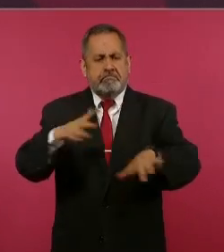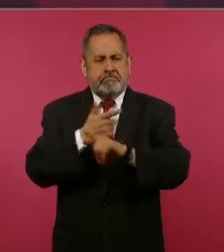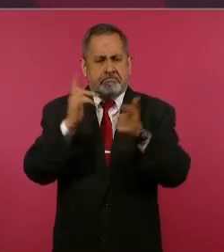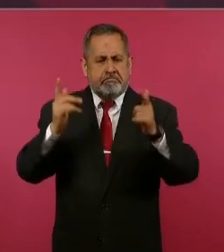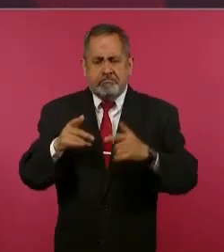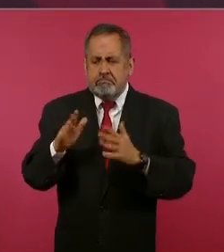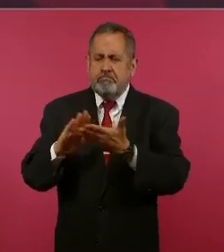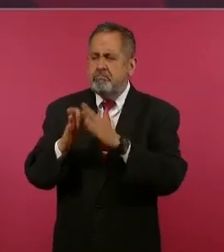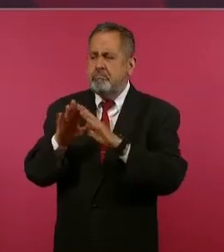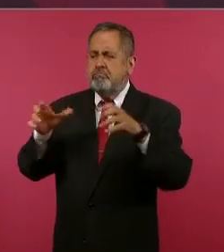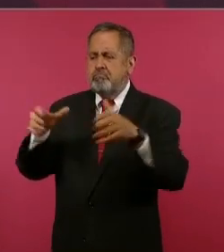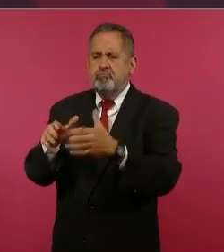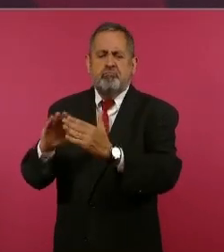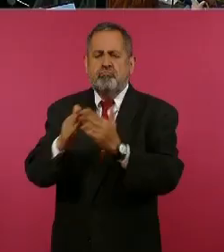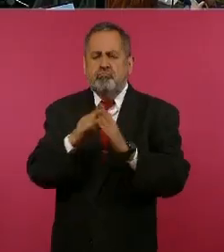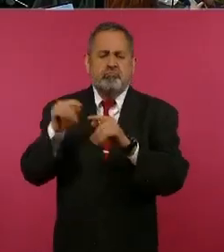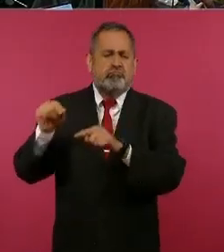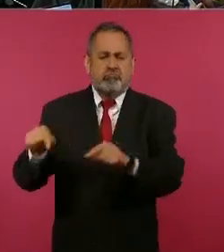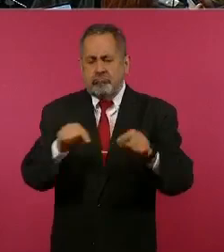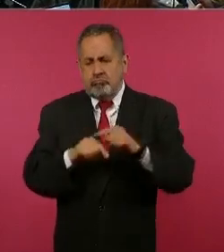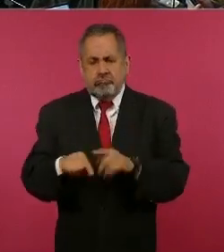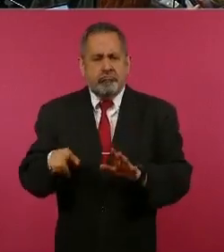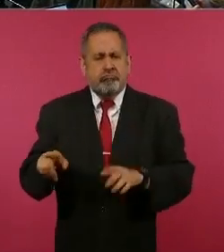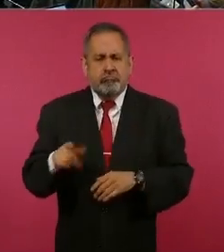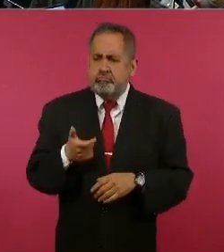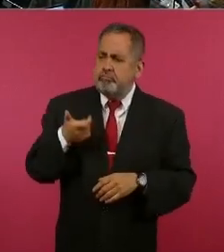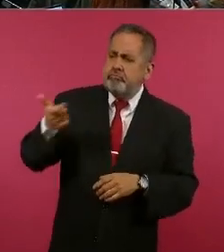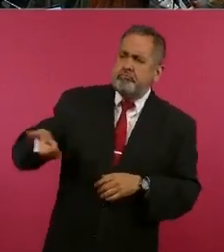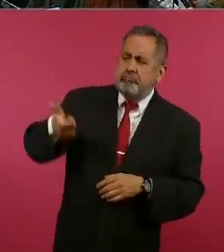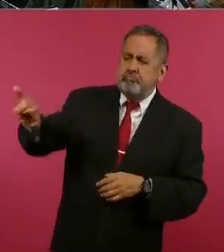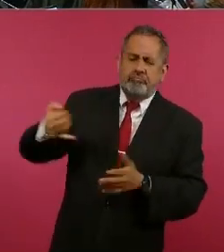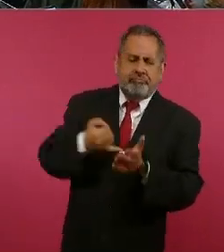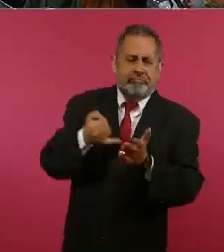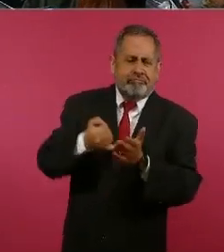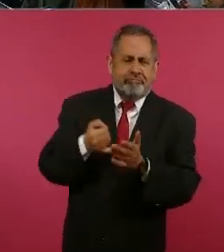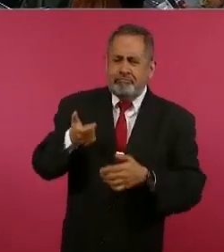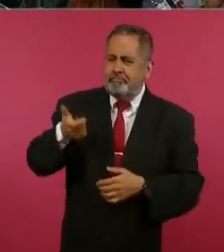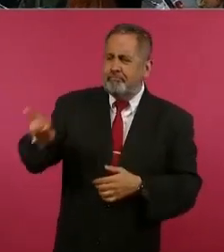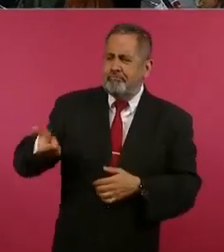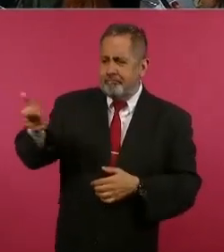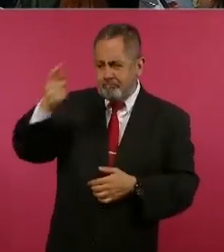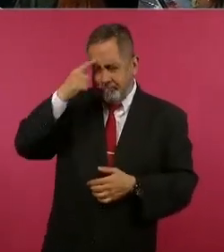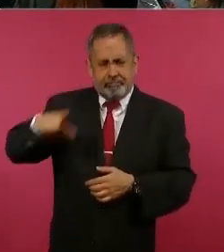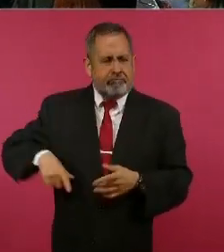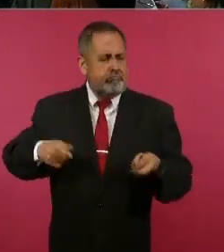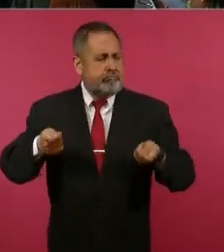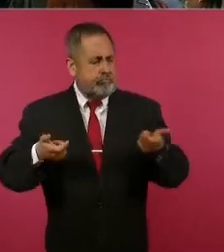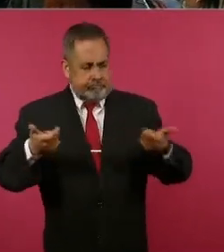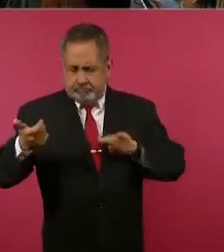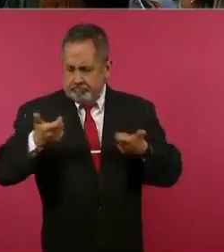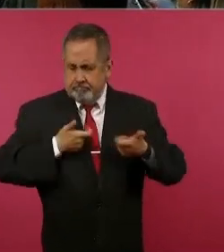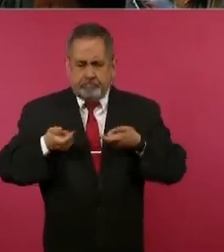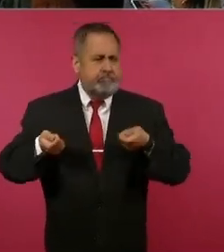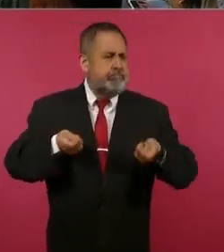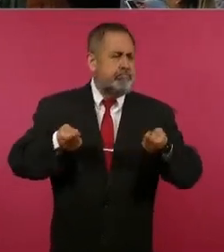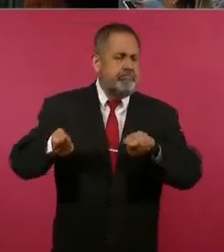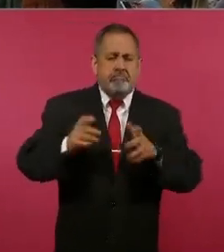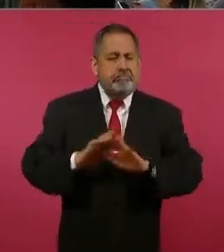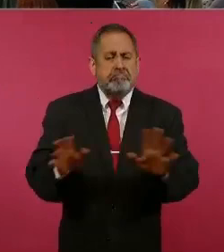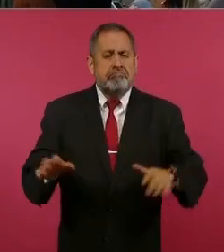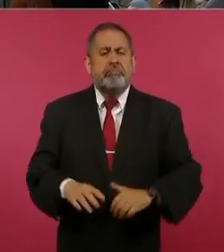en sus comunidades y pagaba un tributo a la clase gobernante,